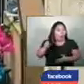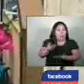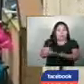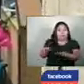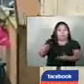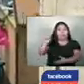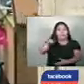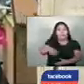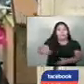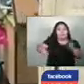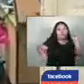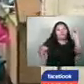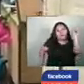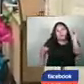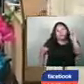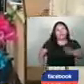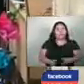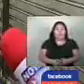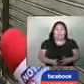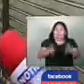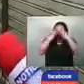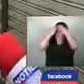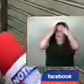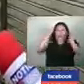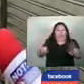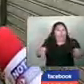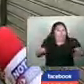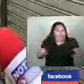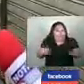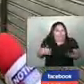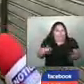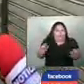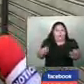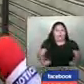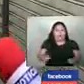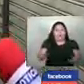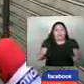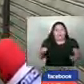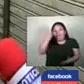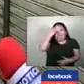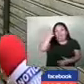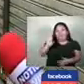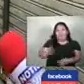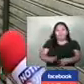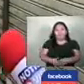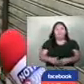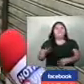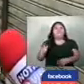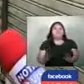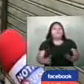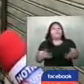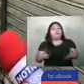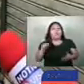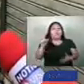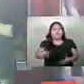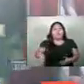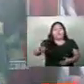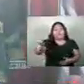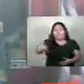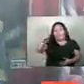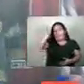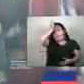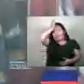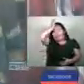Corazón en San Salvador. Ni yo sé cómo pasó esto, para qué le voy a decir, verdad, porque son tragedias que